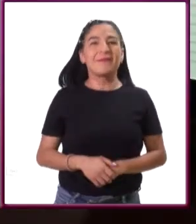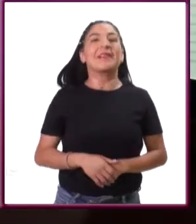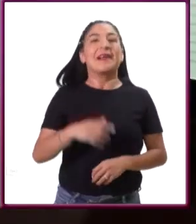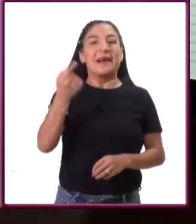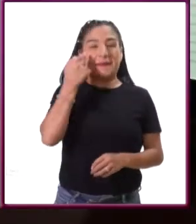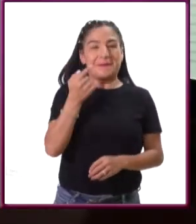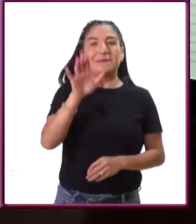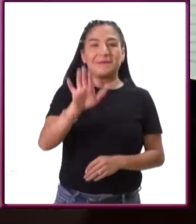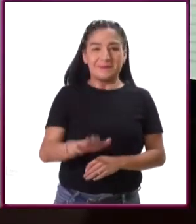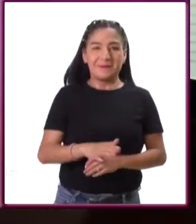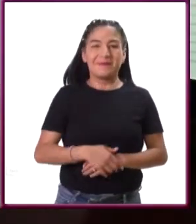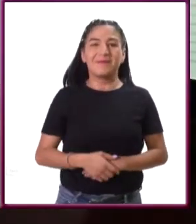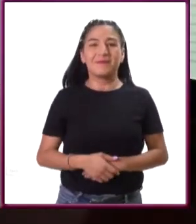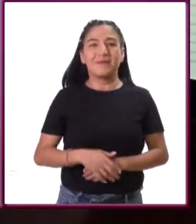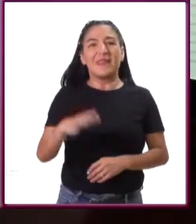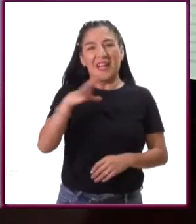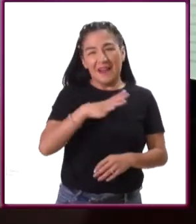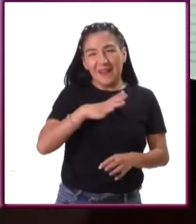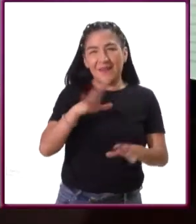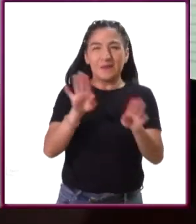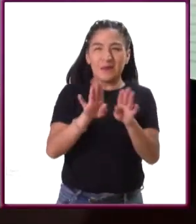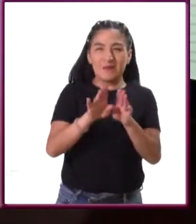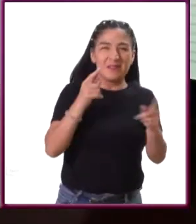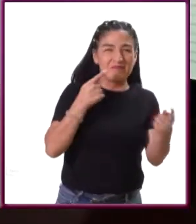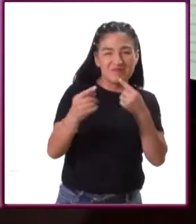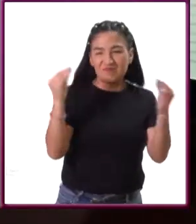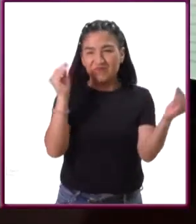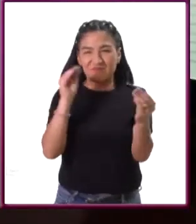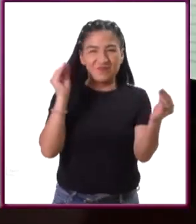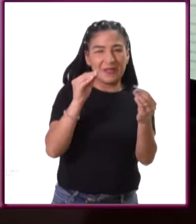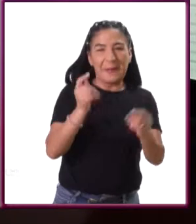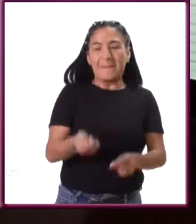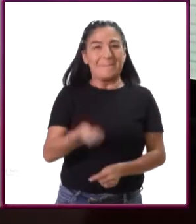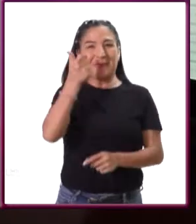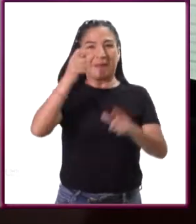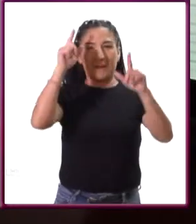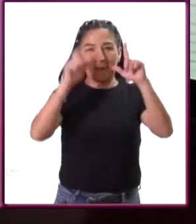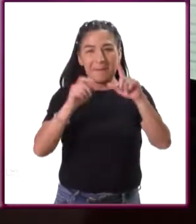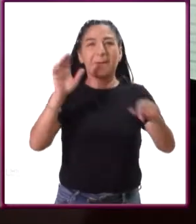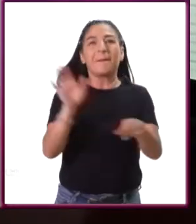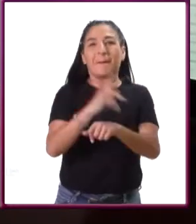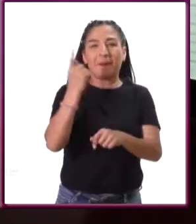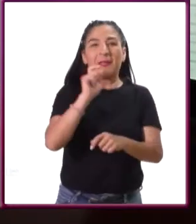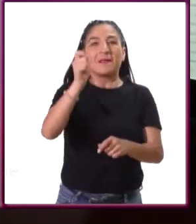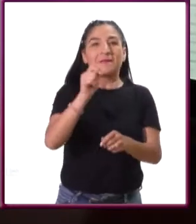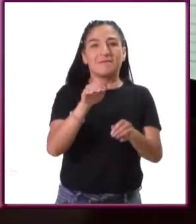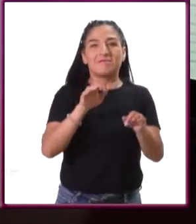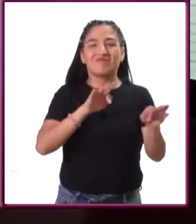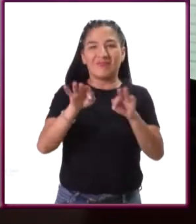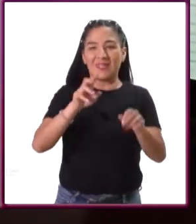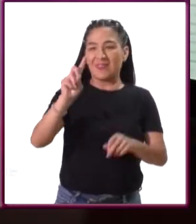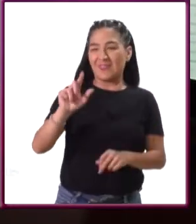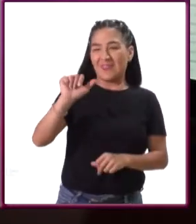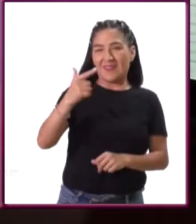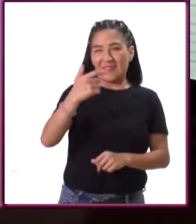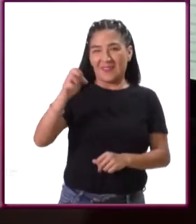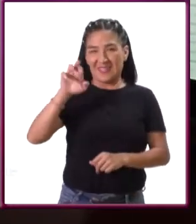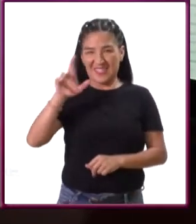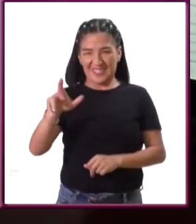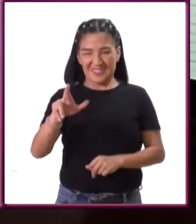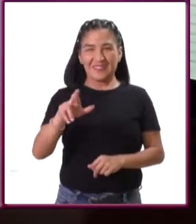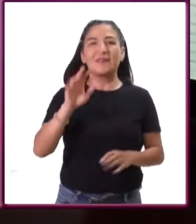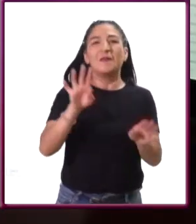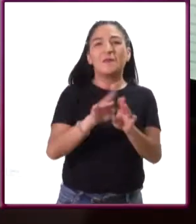Mira, hay algunas discusiones acerca de la primera fotografía, pero porque se consideraba que el trabajo de Daguerre y los